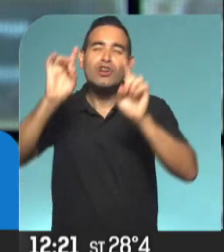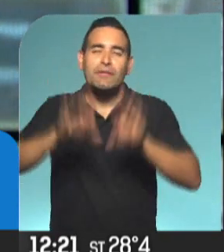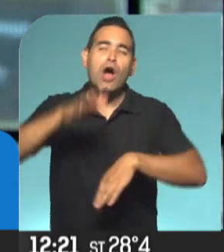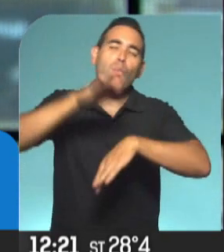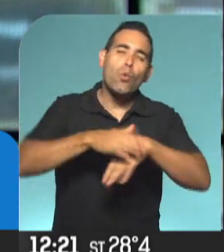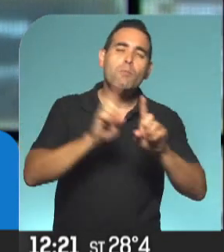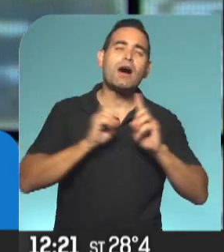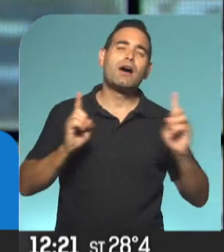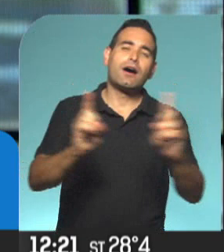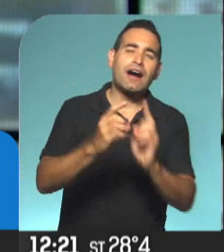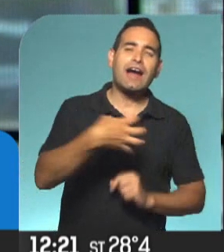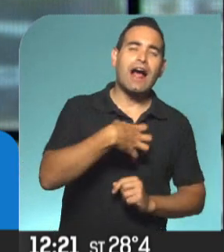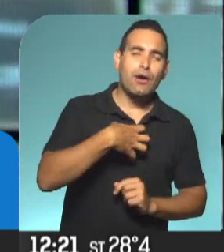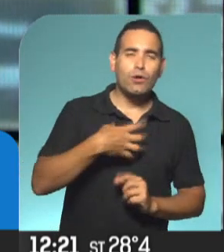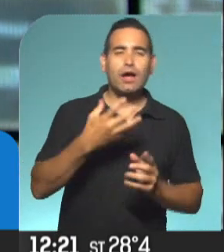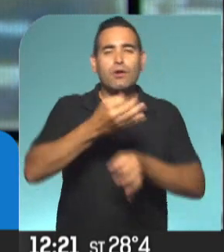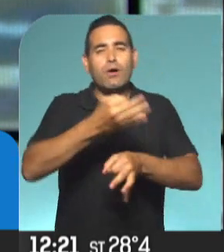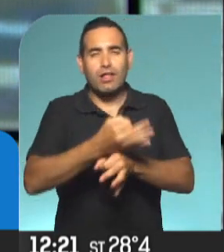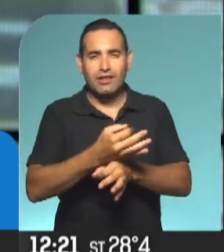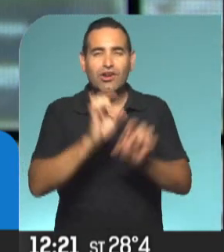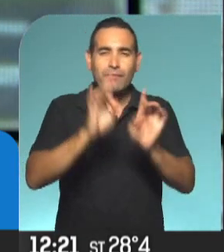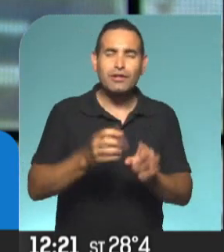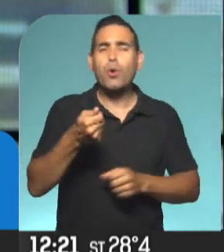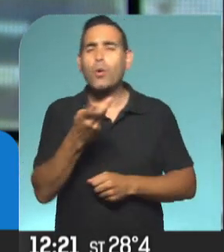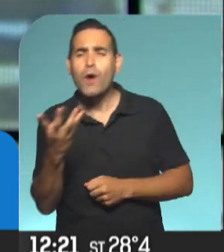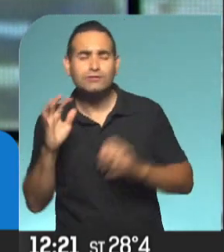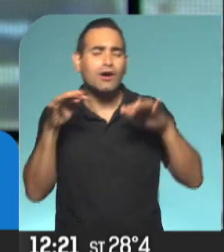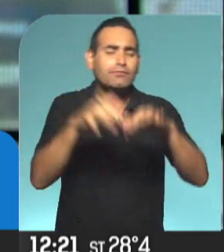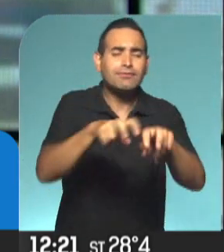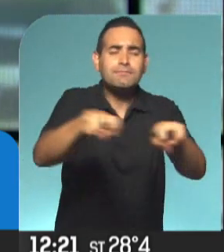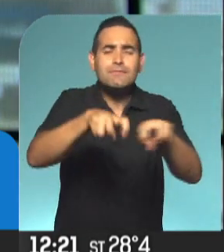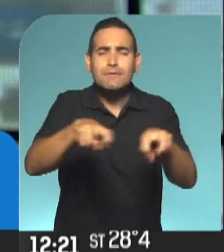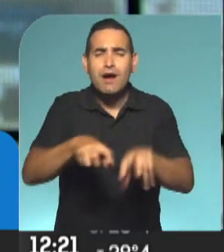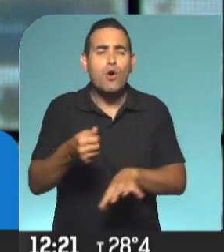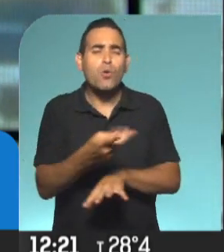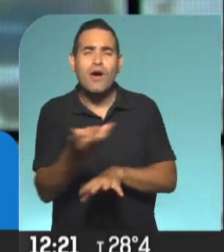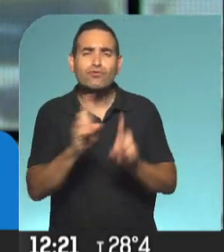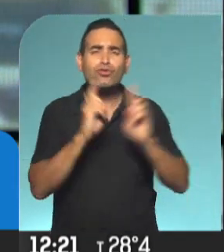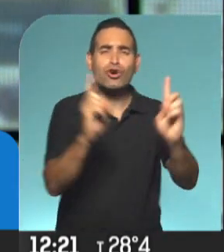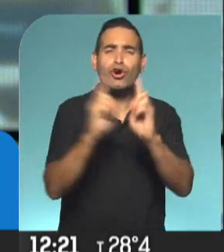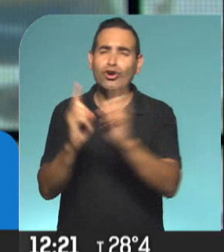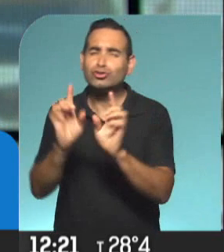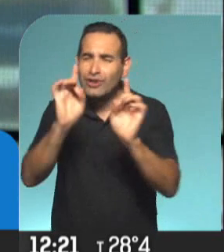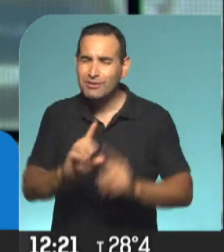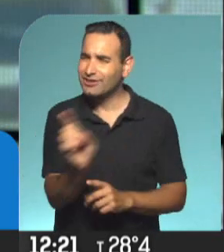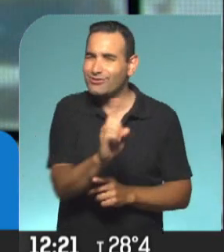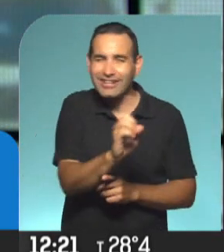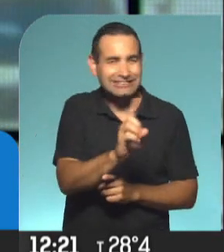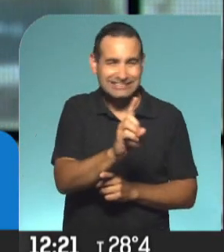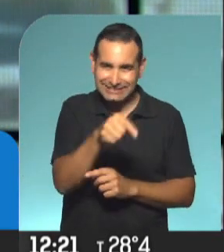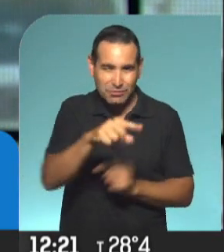reduciendo, digamos, la visión a cuántos chicos pone uno en cada aula. Eso